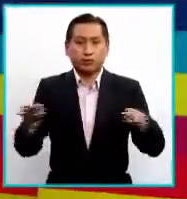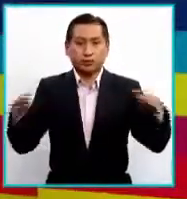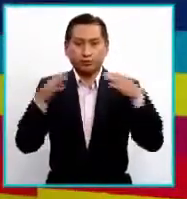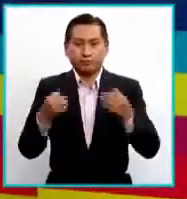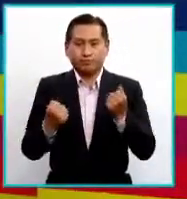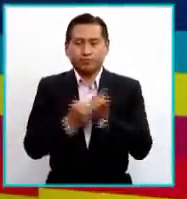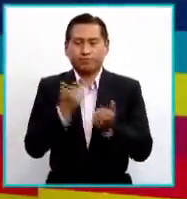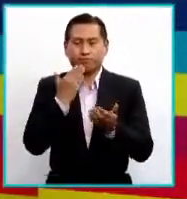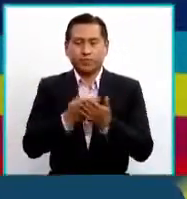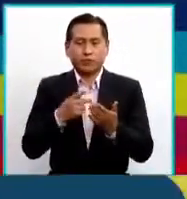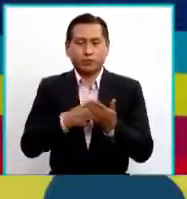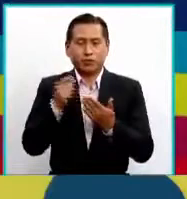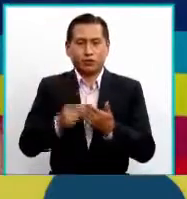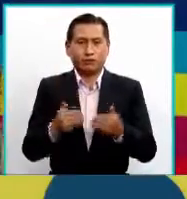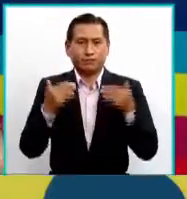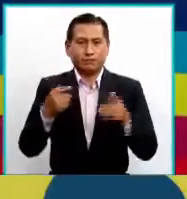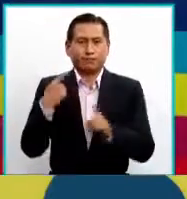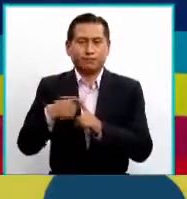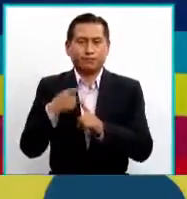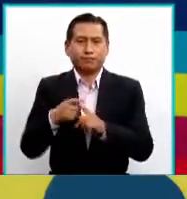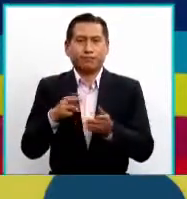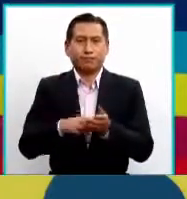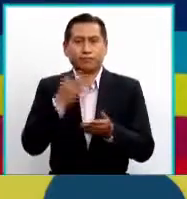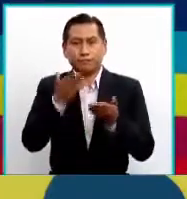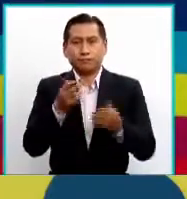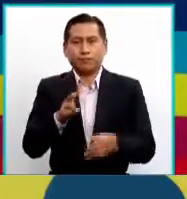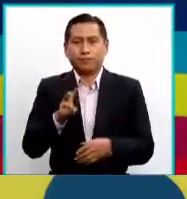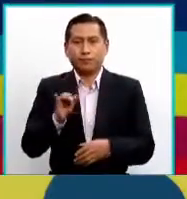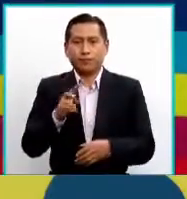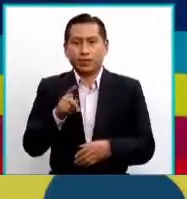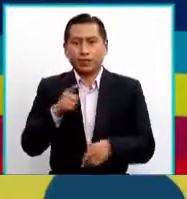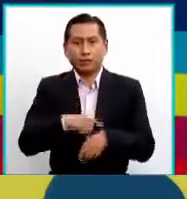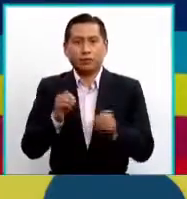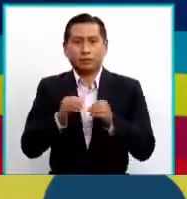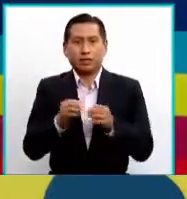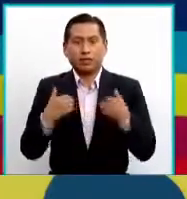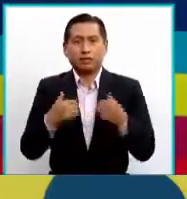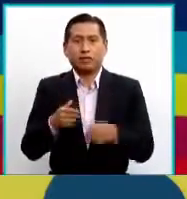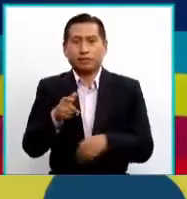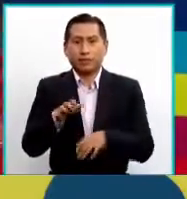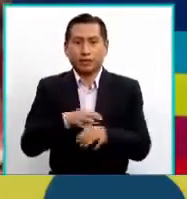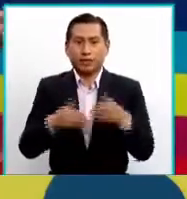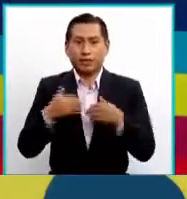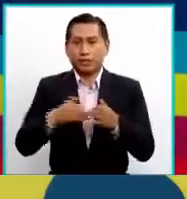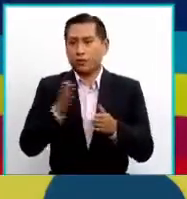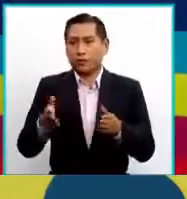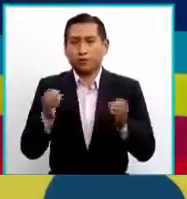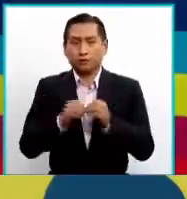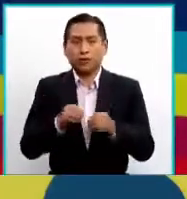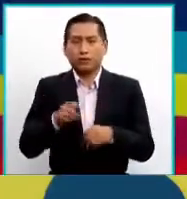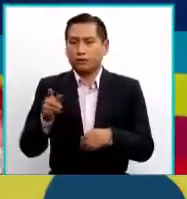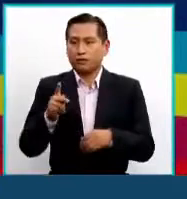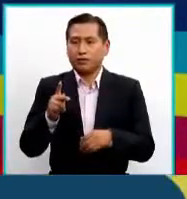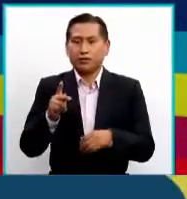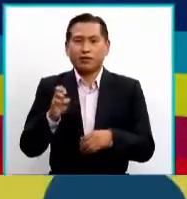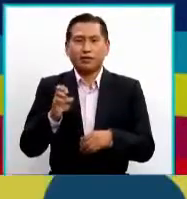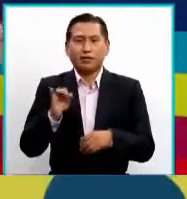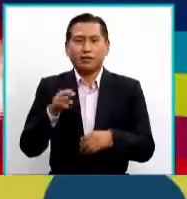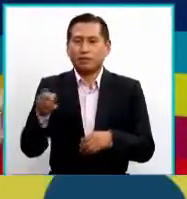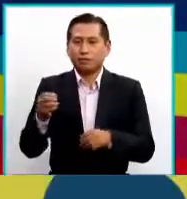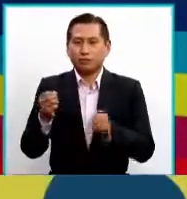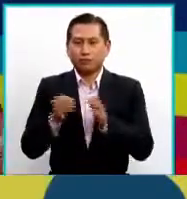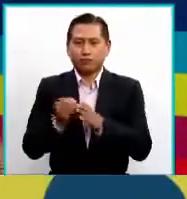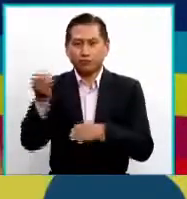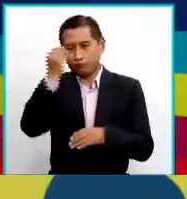han hecho posible que nuestro programa salga. A Vivi, que nos ha dado más tiempito de lo normal. A Dani, que está del otro lado. A la Kami, que siempre nos anda